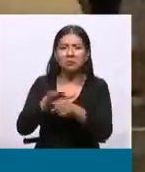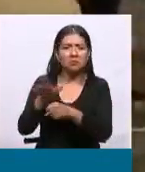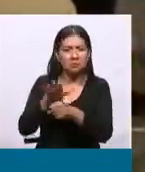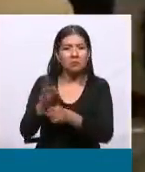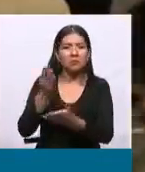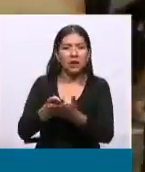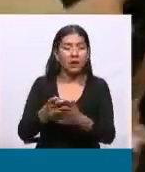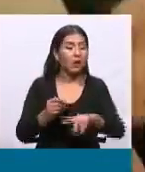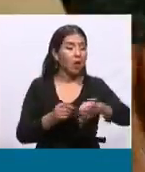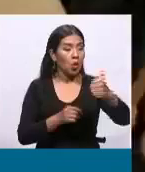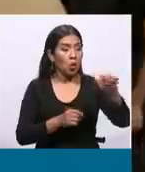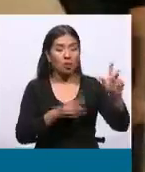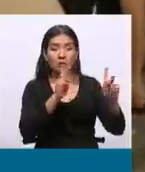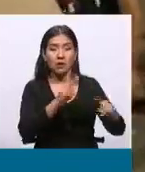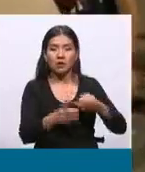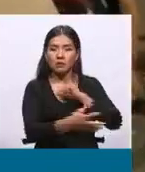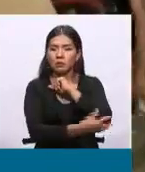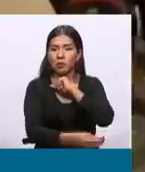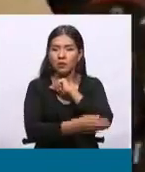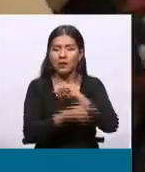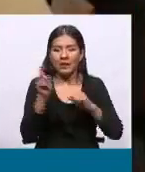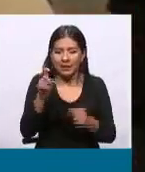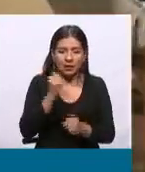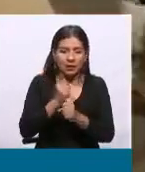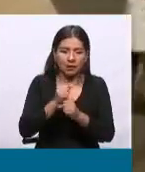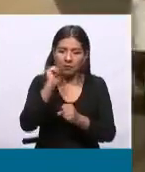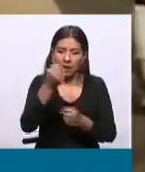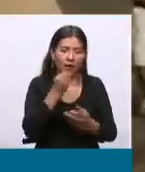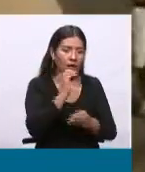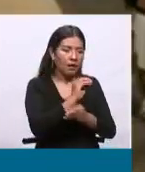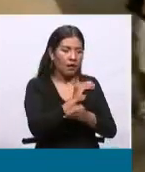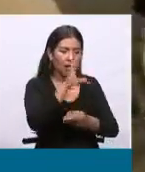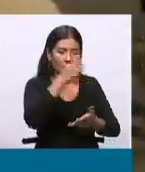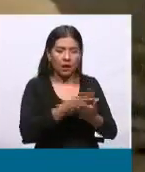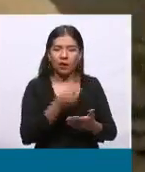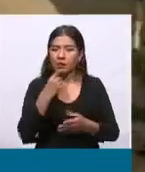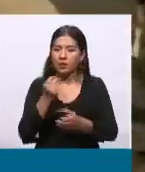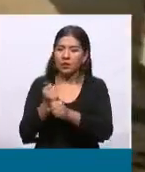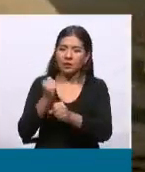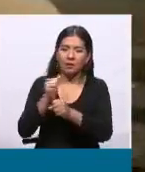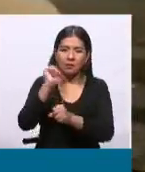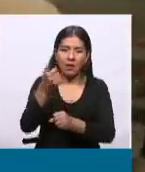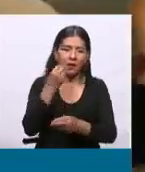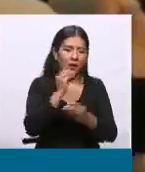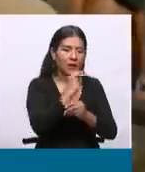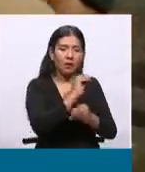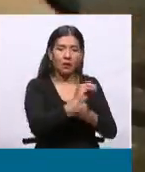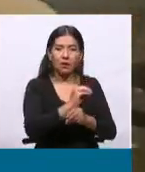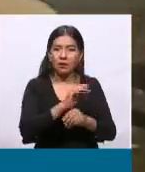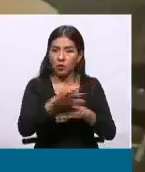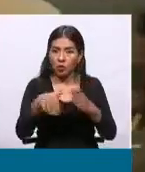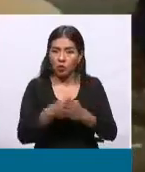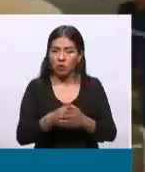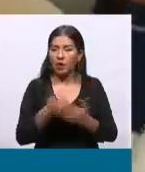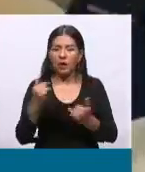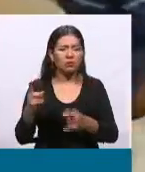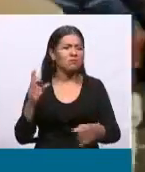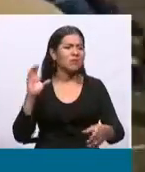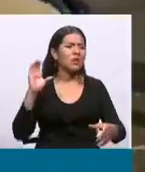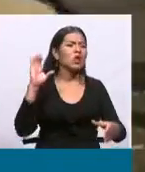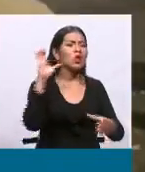tiene, que está trabajando todos los días para alimentar a su guagua, tienen que obligarla a la fuerza, a punta de